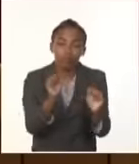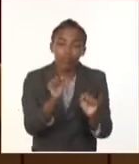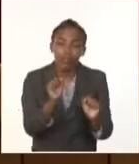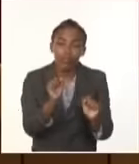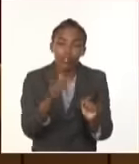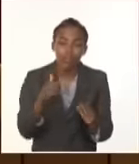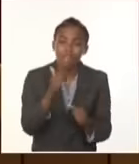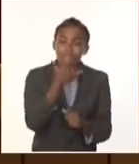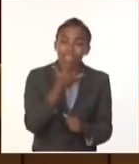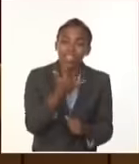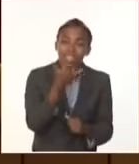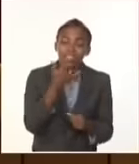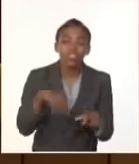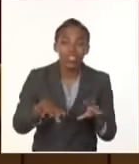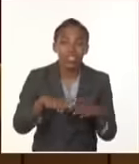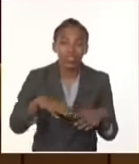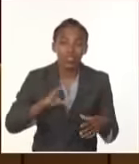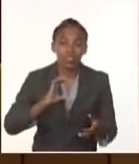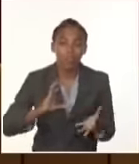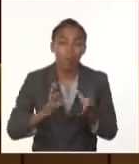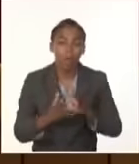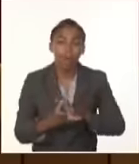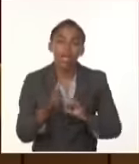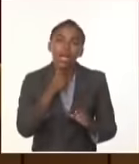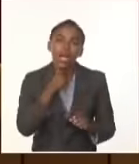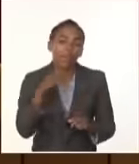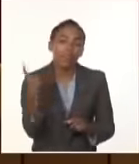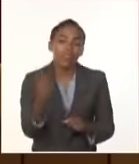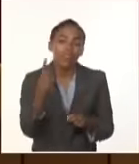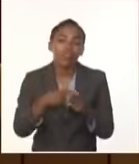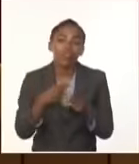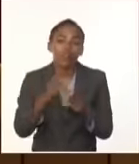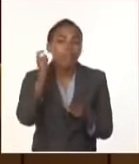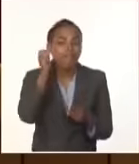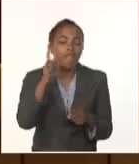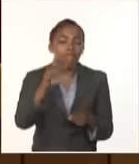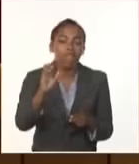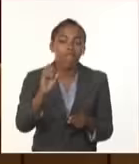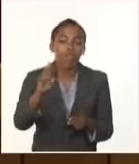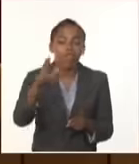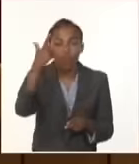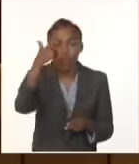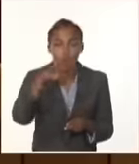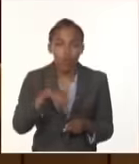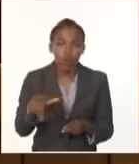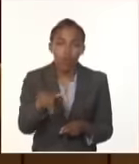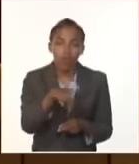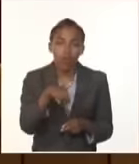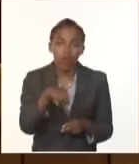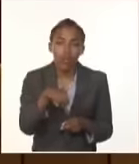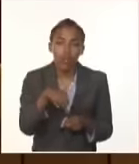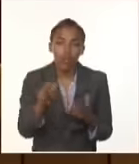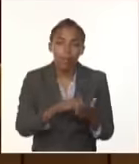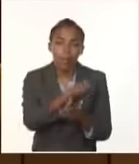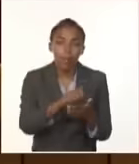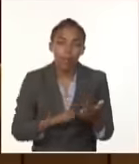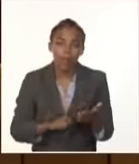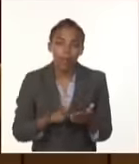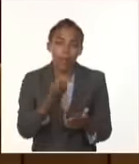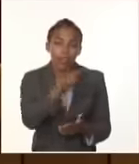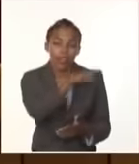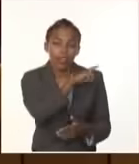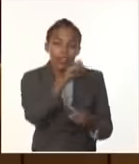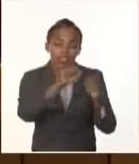tan dramáticas como el ciclón Flora y toda la pobreza heredada del sistema anterior? El momento es difícil,